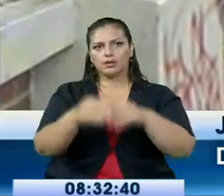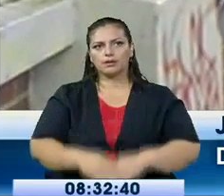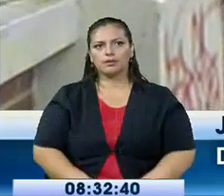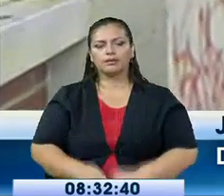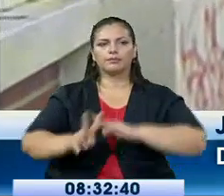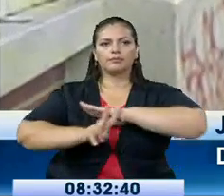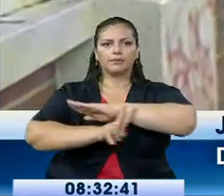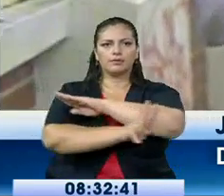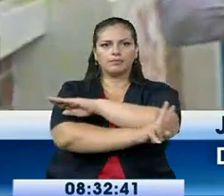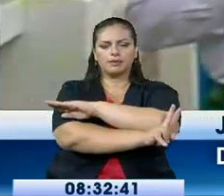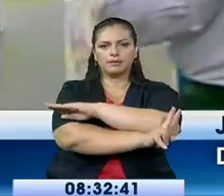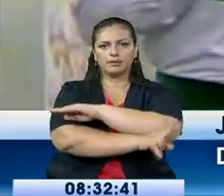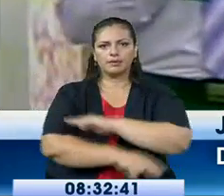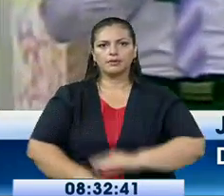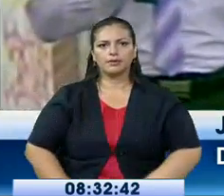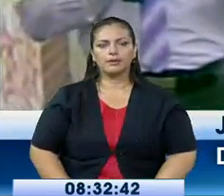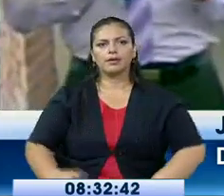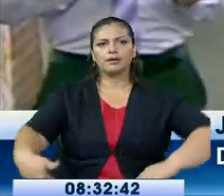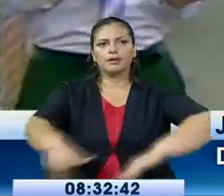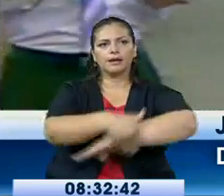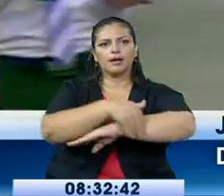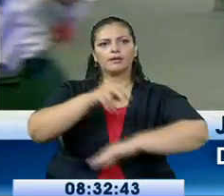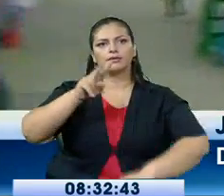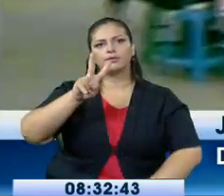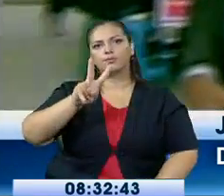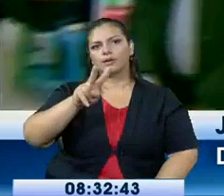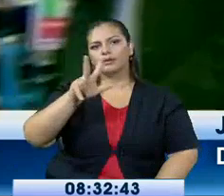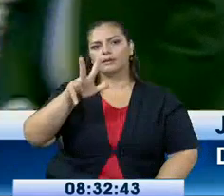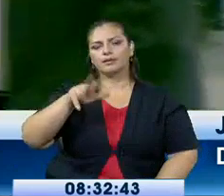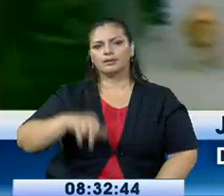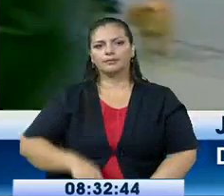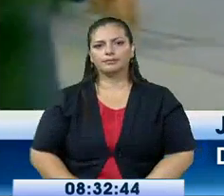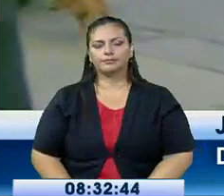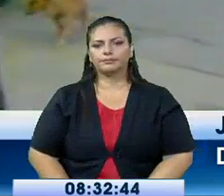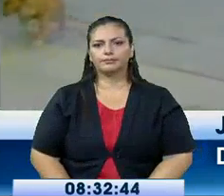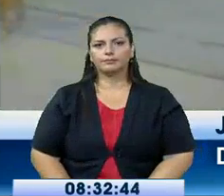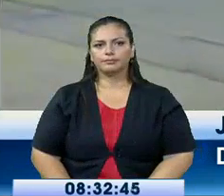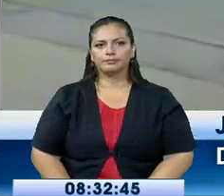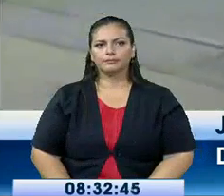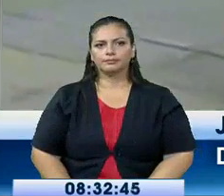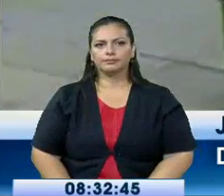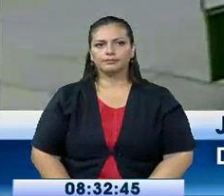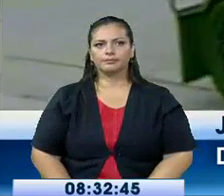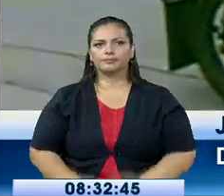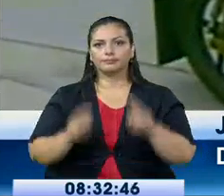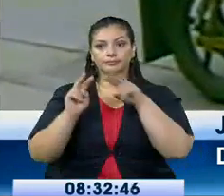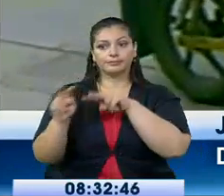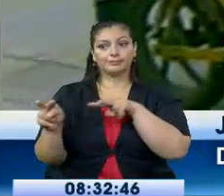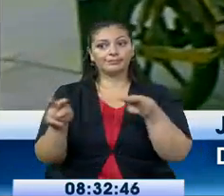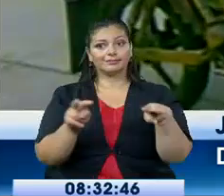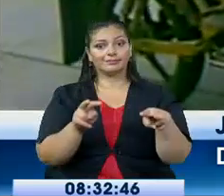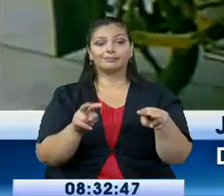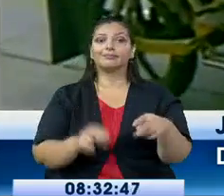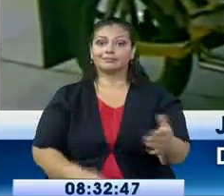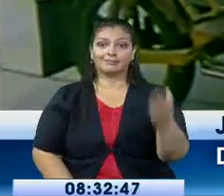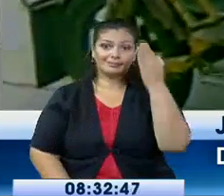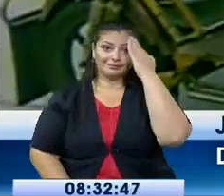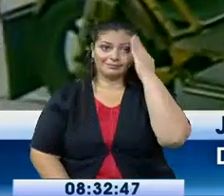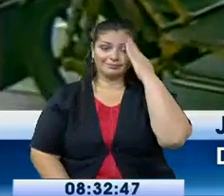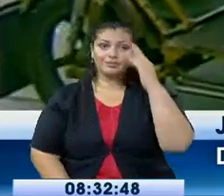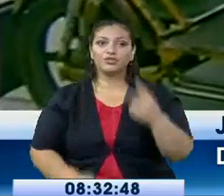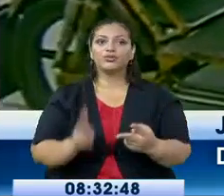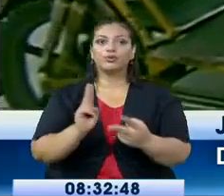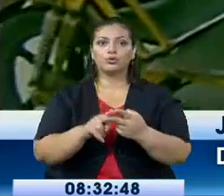específicamente en la calle número 23, donde, como ustedes ya conocen, saben, esta es una